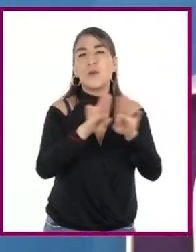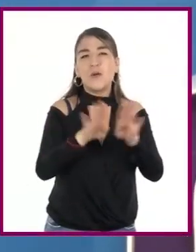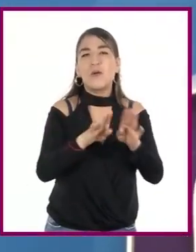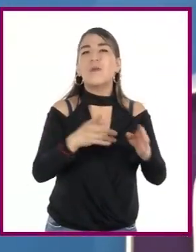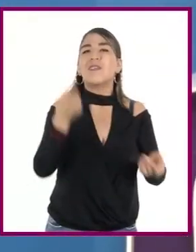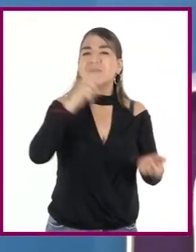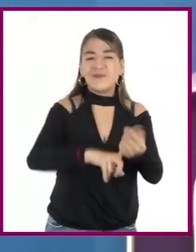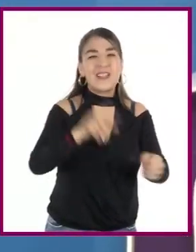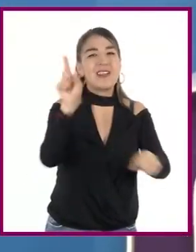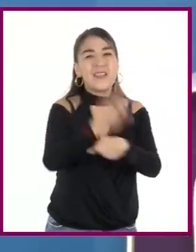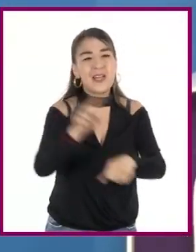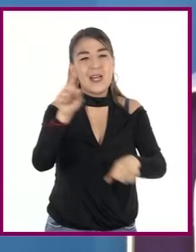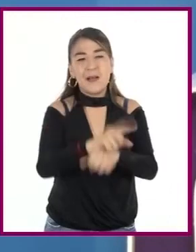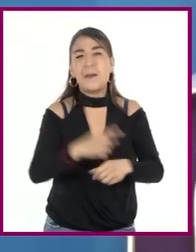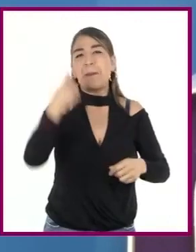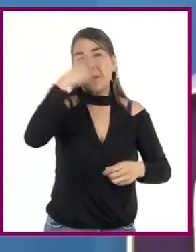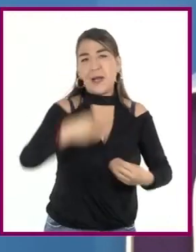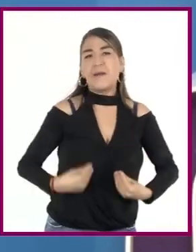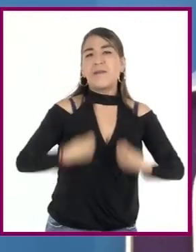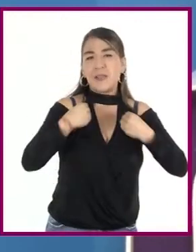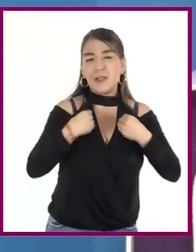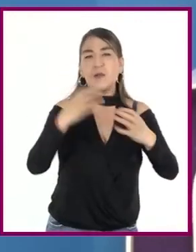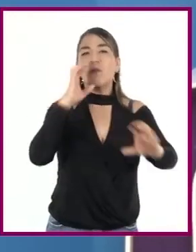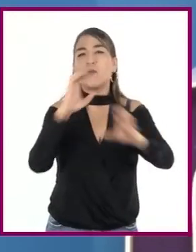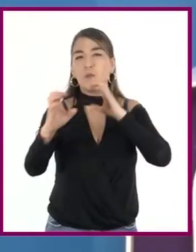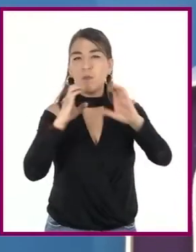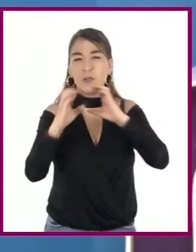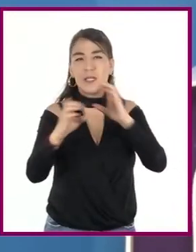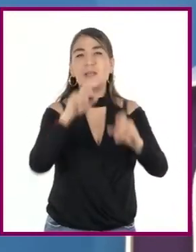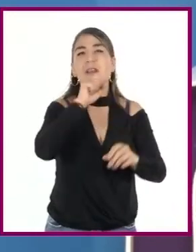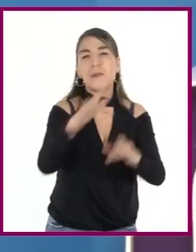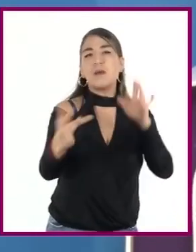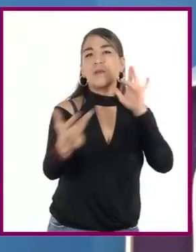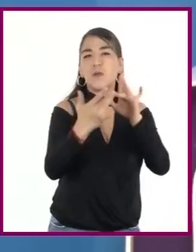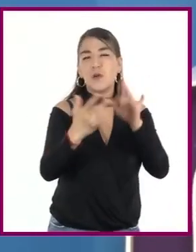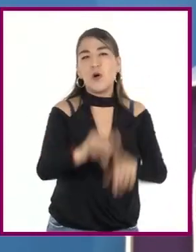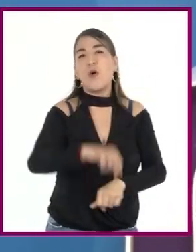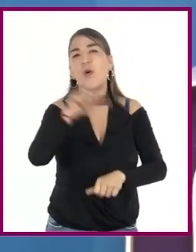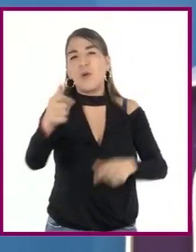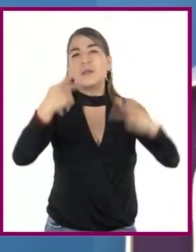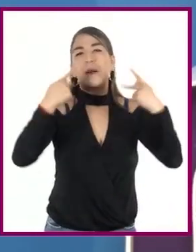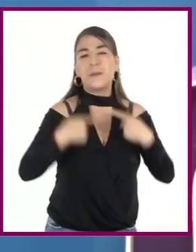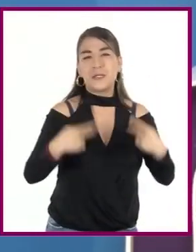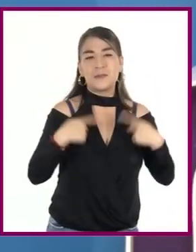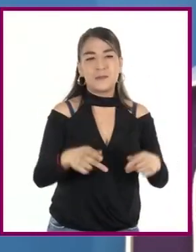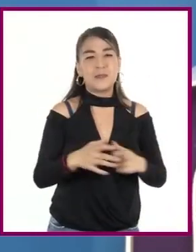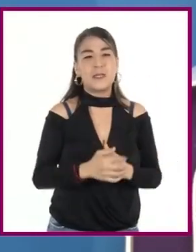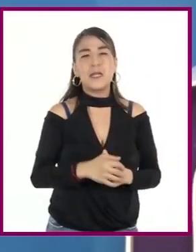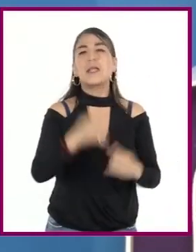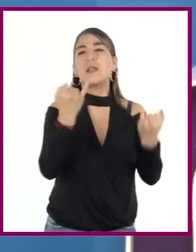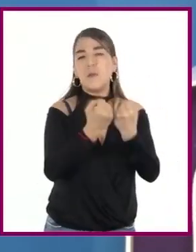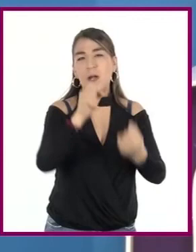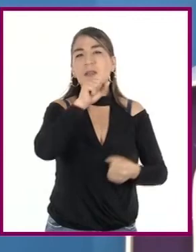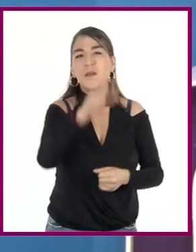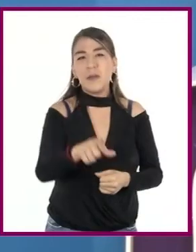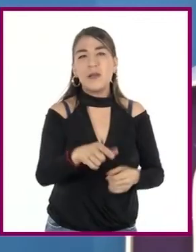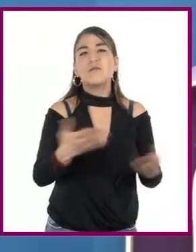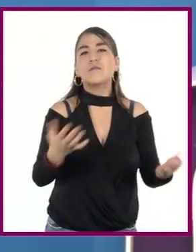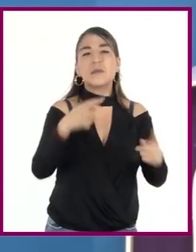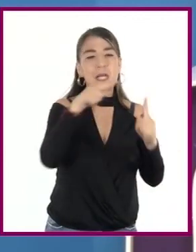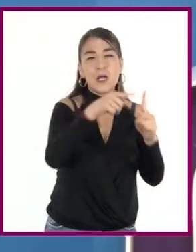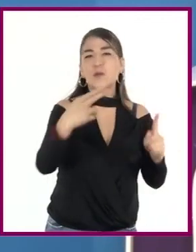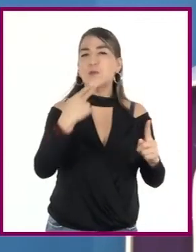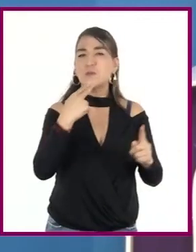diario en la vida para comunicarse y hacer contacto con otras personas. También es una